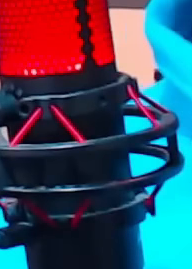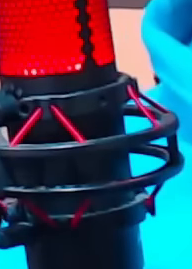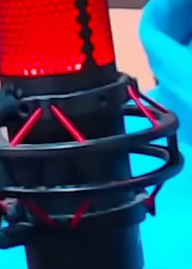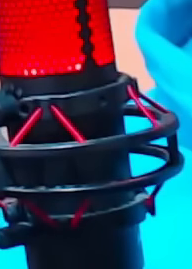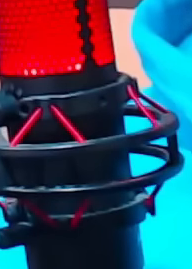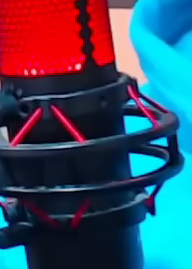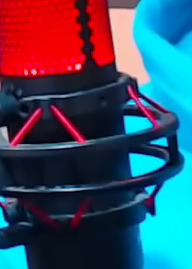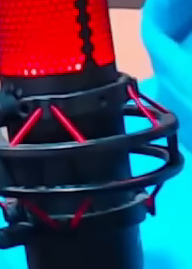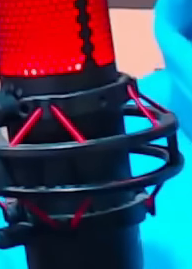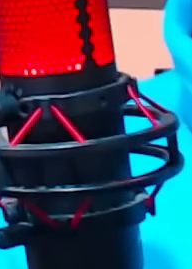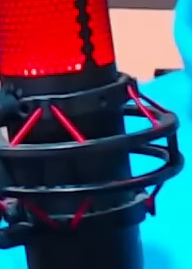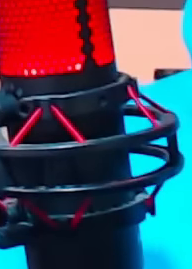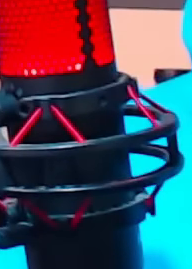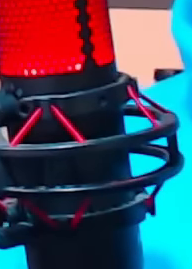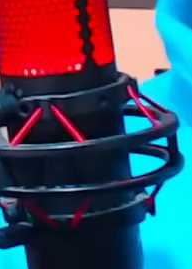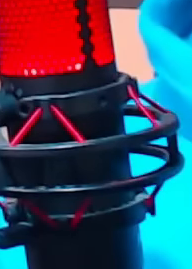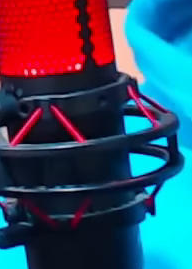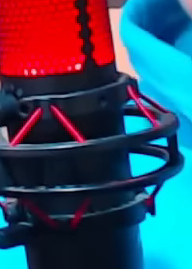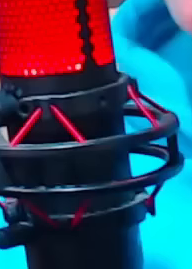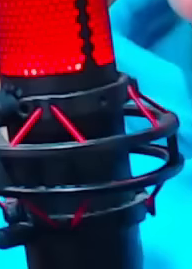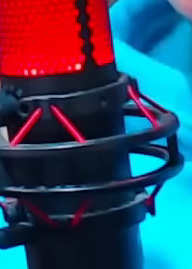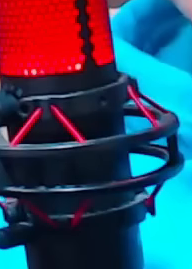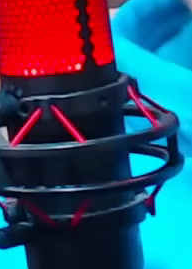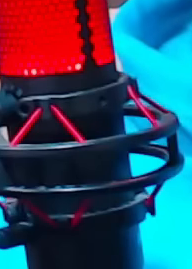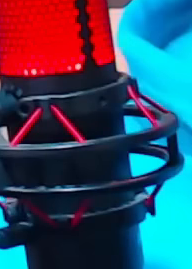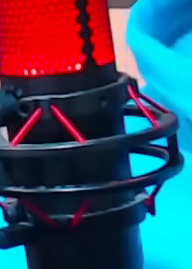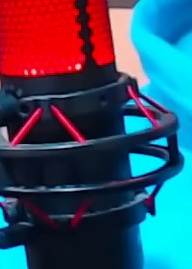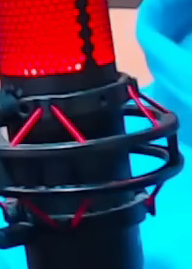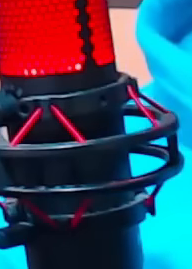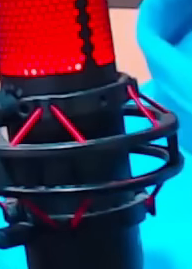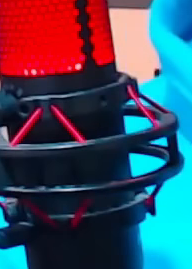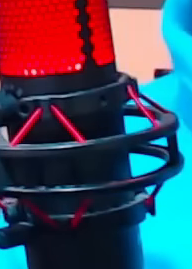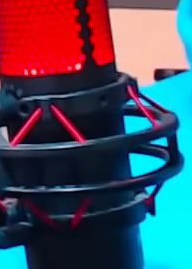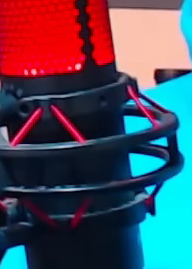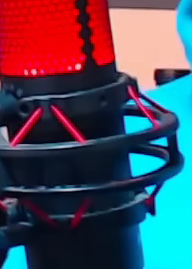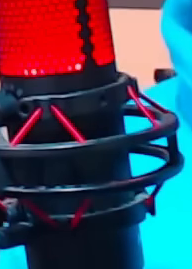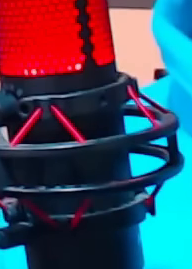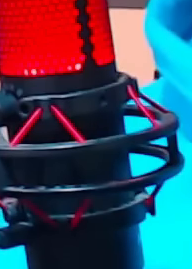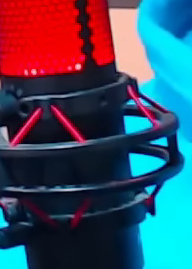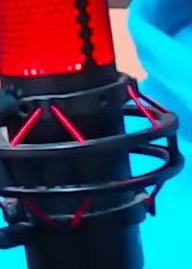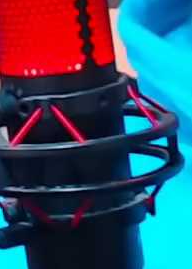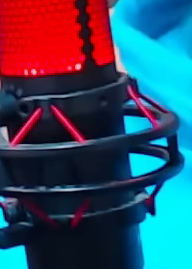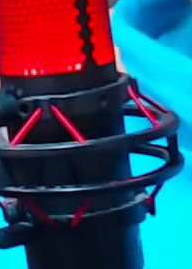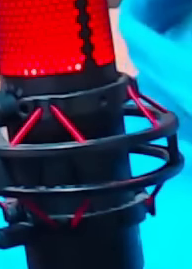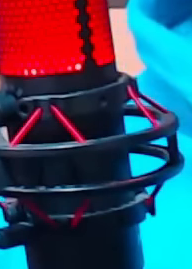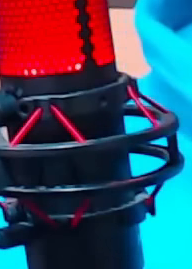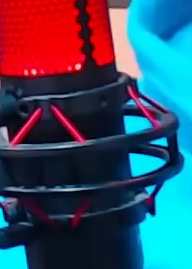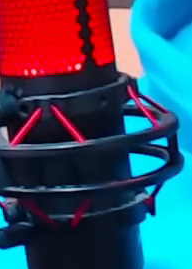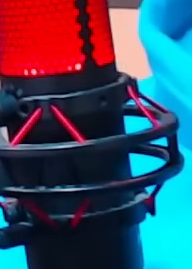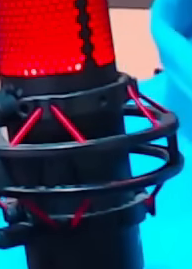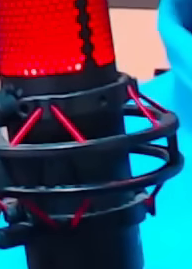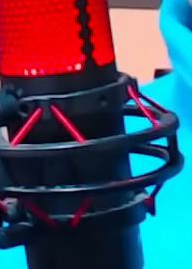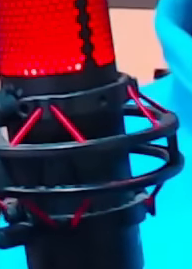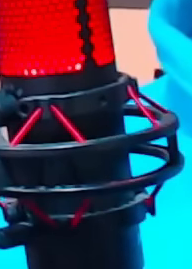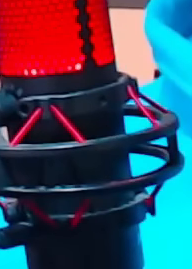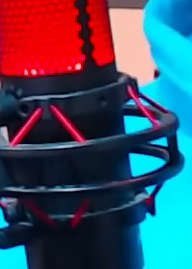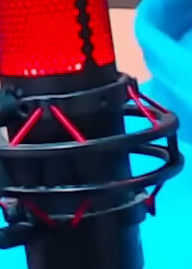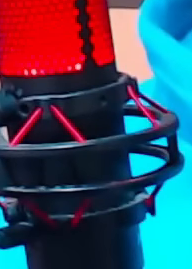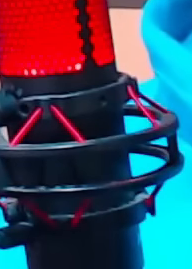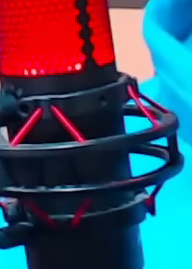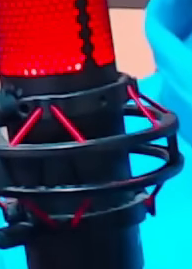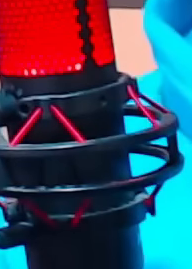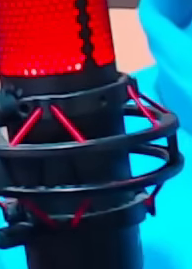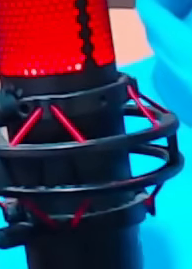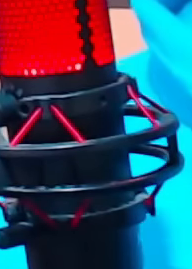Juanito, no te olvides que el 21 de mayo es el Día de las Glorias Navales y va a estar el desfile. Me pasaron muchos videos también, así que